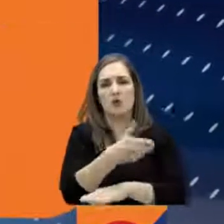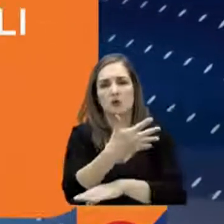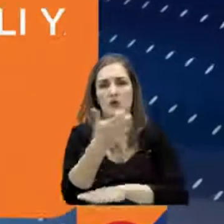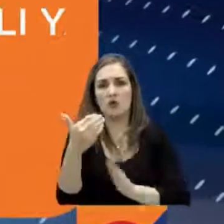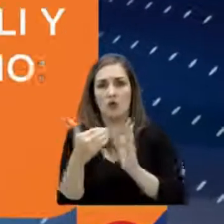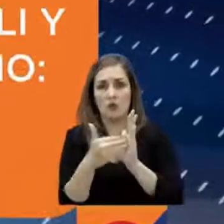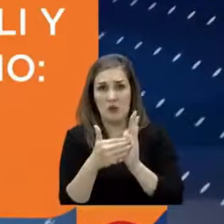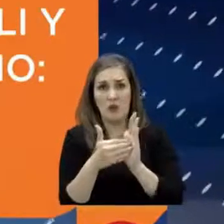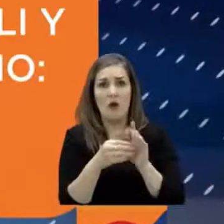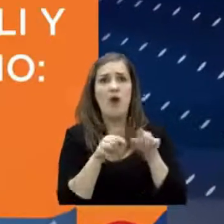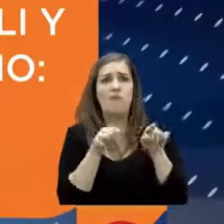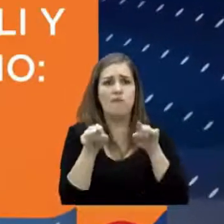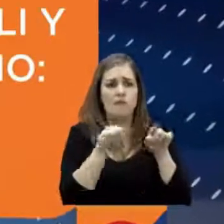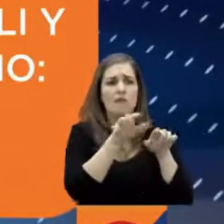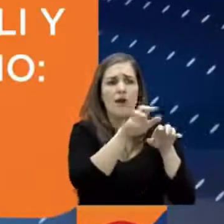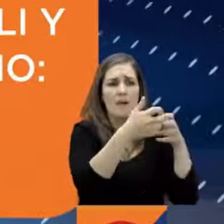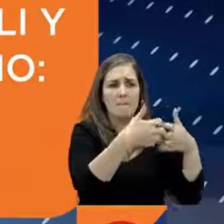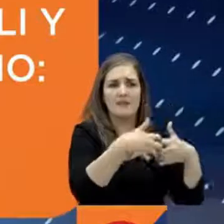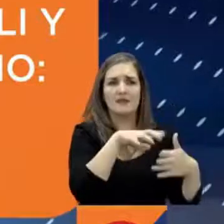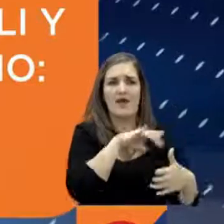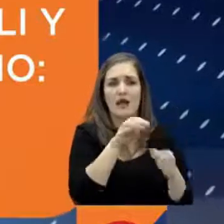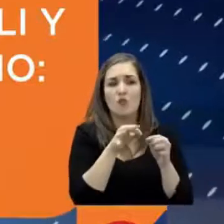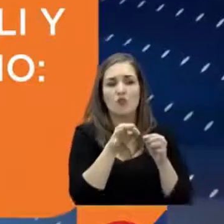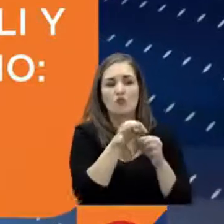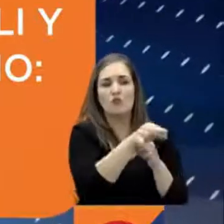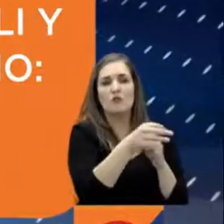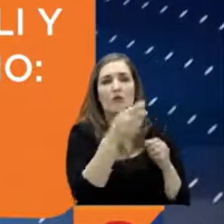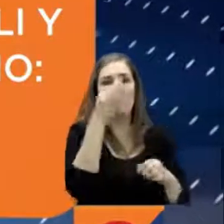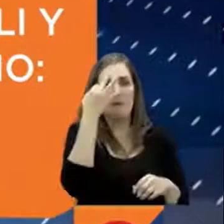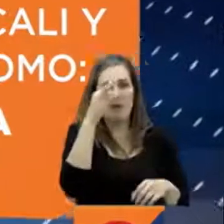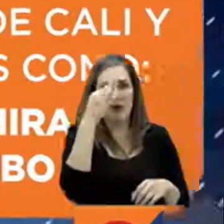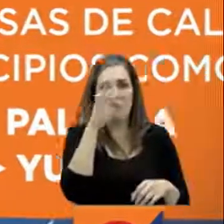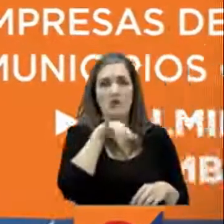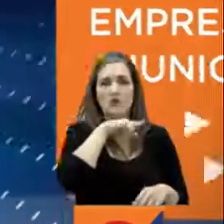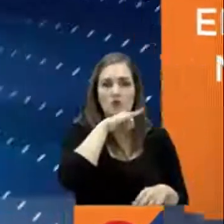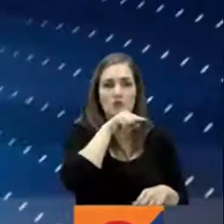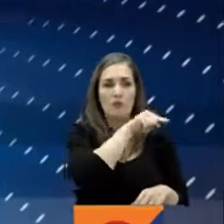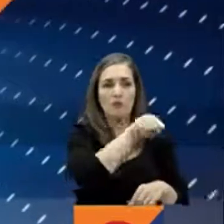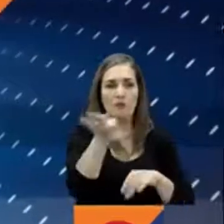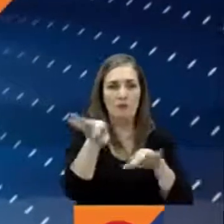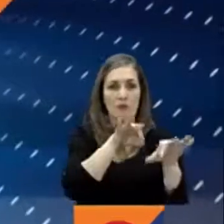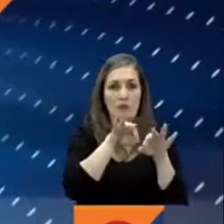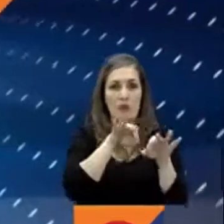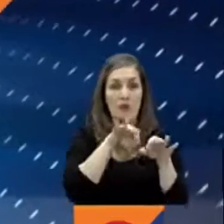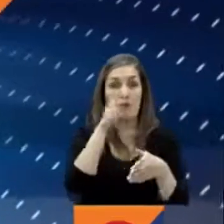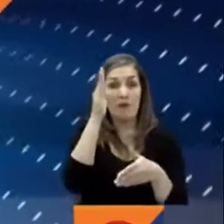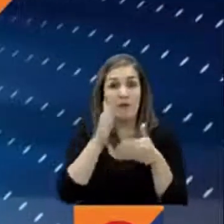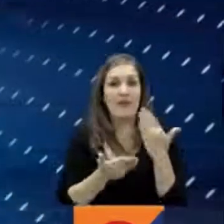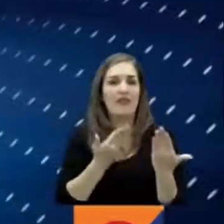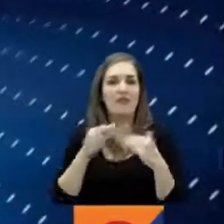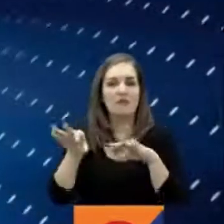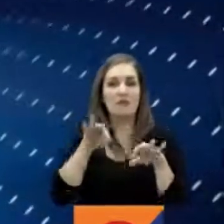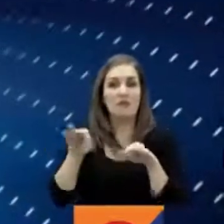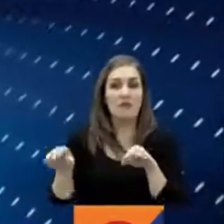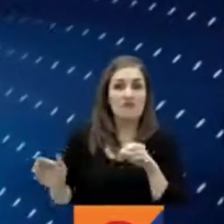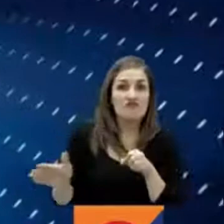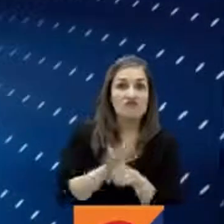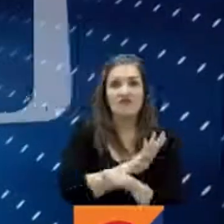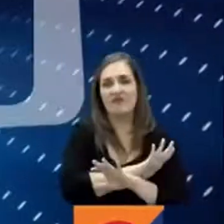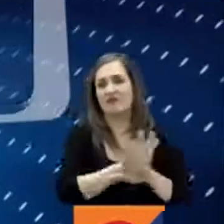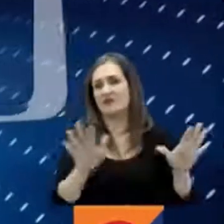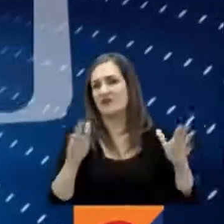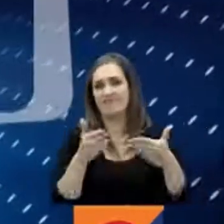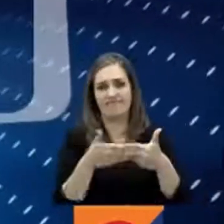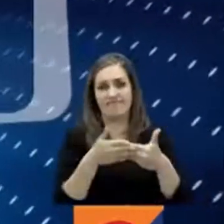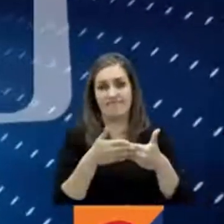están ofreciendo en diferentes empresas de Cali y municipios como Palmira y Jumbo. Recuerde que la convocatoria va hasta que se agoten los cupos. Y muy importante, si